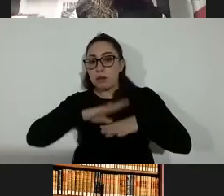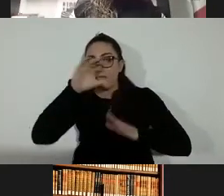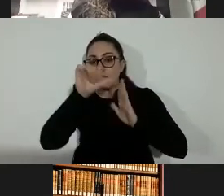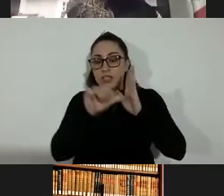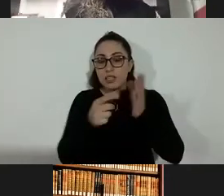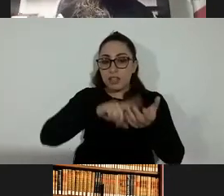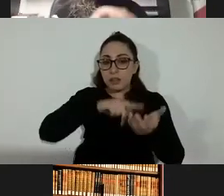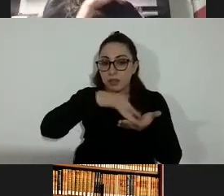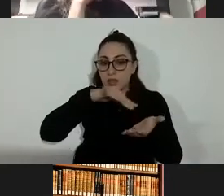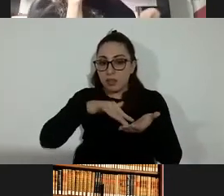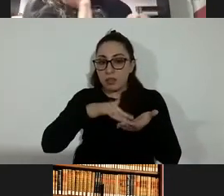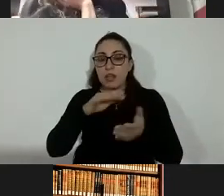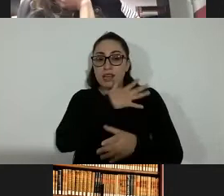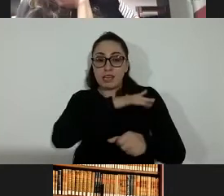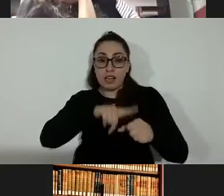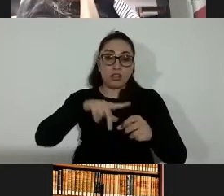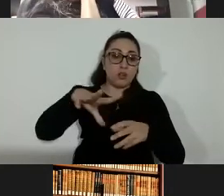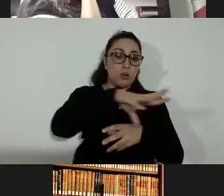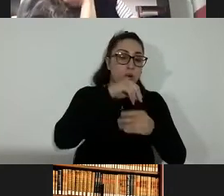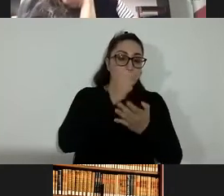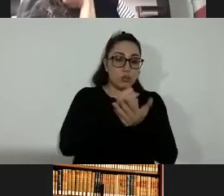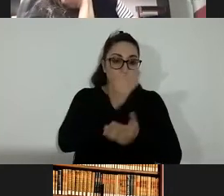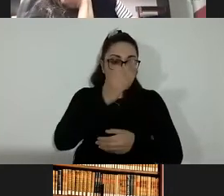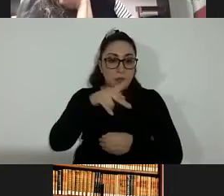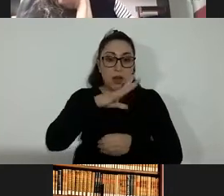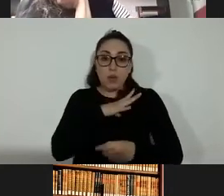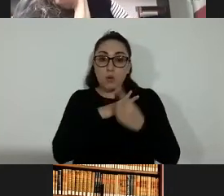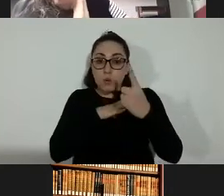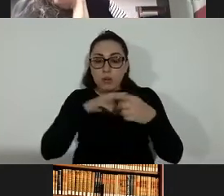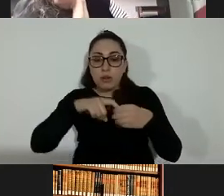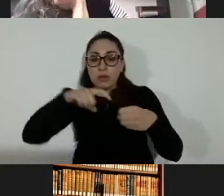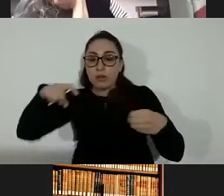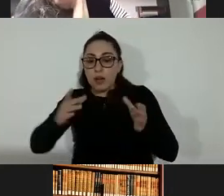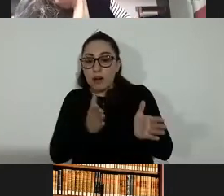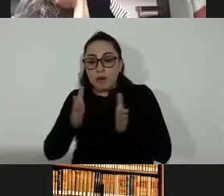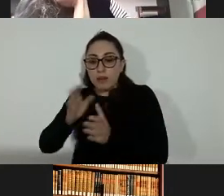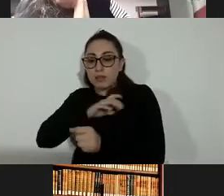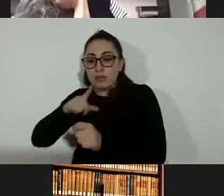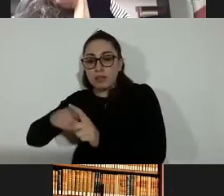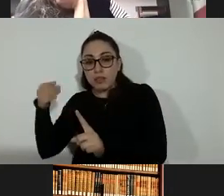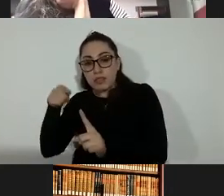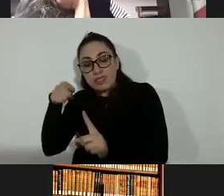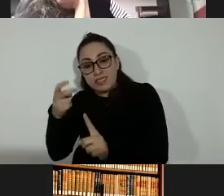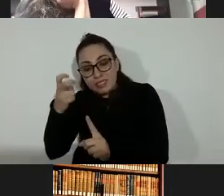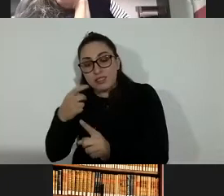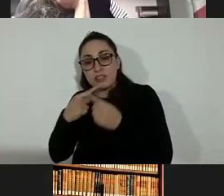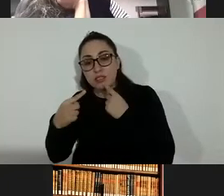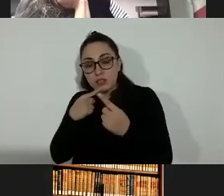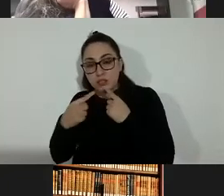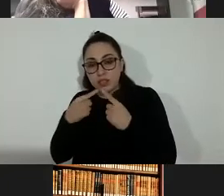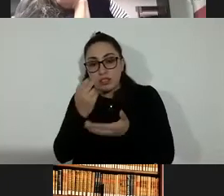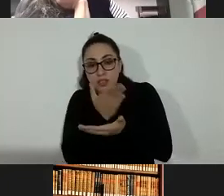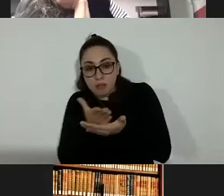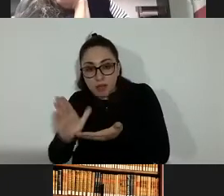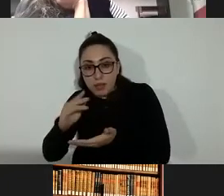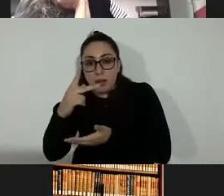general se aprueban todos y se reserva un artículo para una discusión aparte. Es decir, se parte la discusión